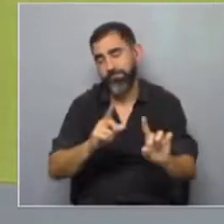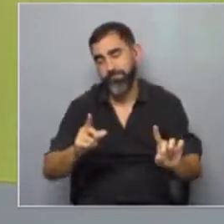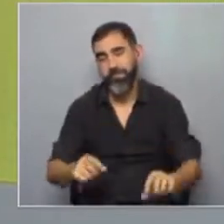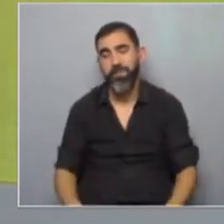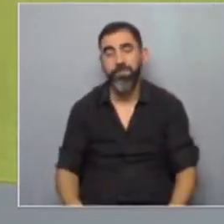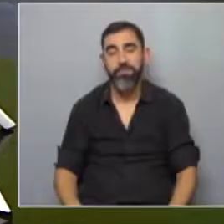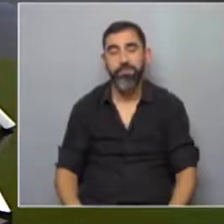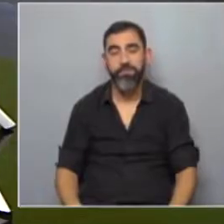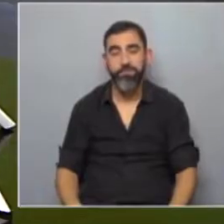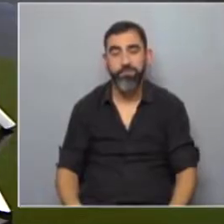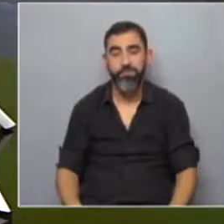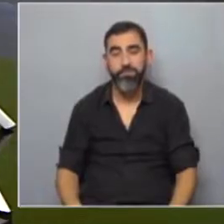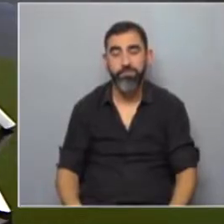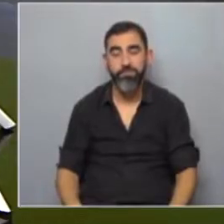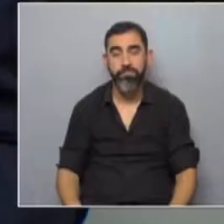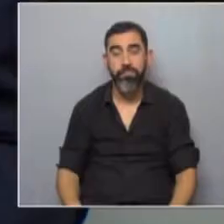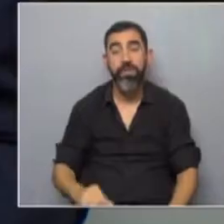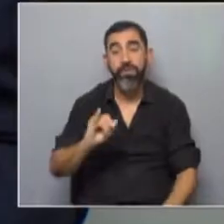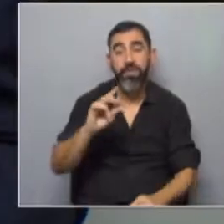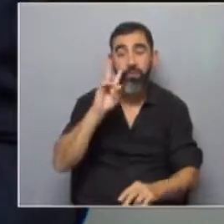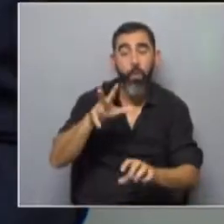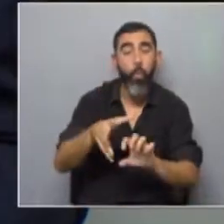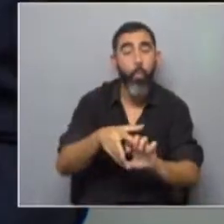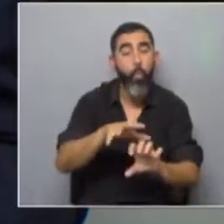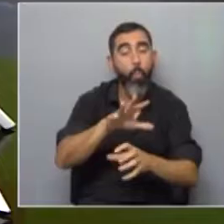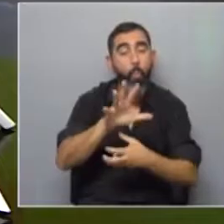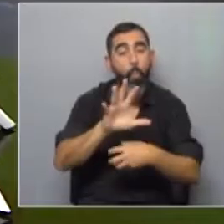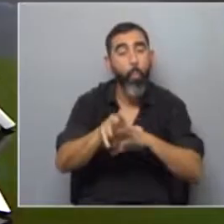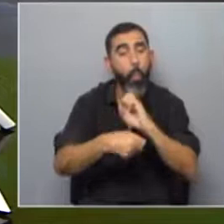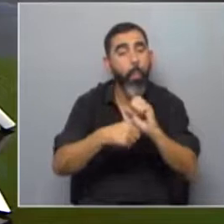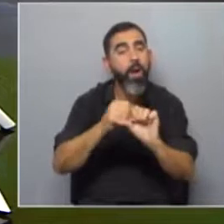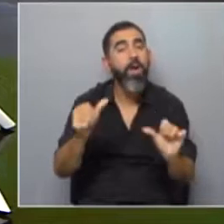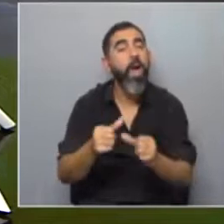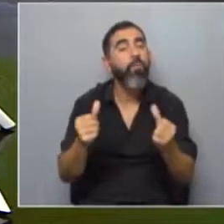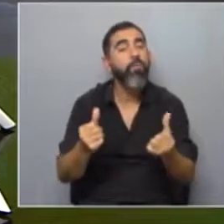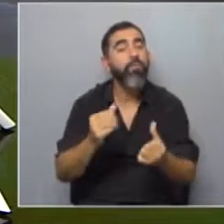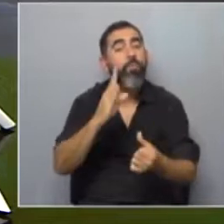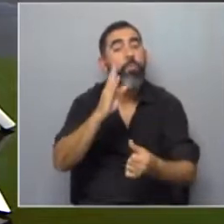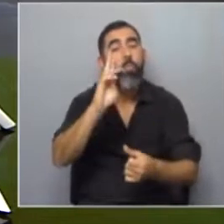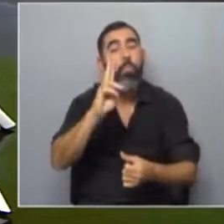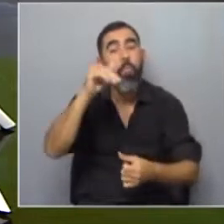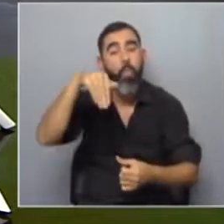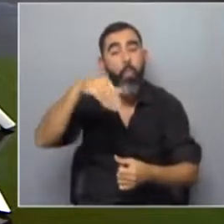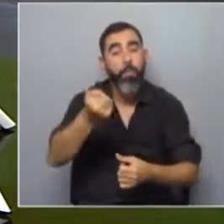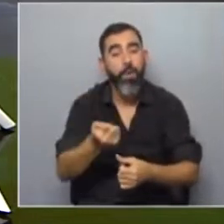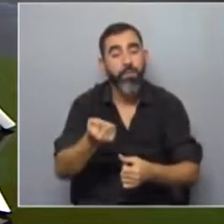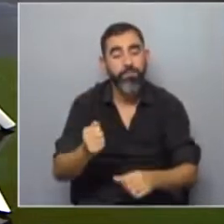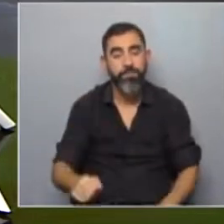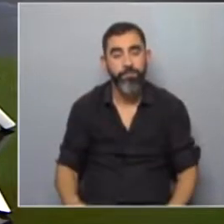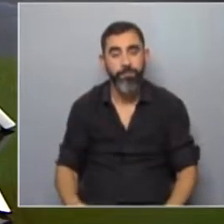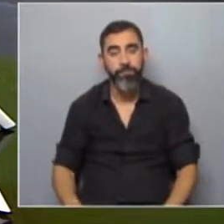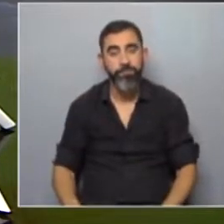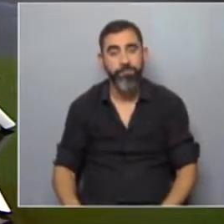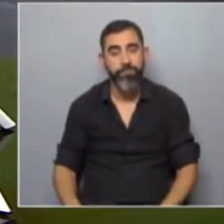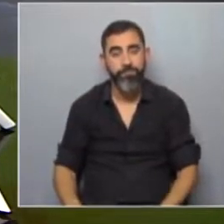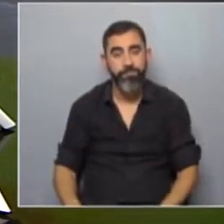de 3 cabezas. Sale a la naturaleza a encontrar animales que se supone que son escasos o que están amenazados, o sea, no son los más abundantes.